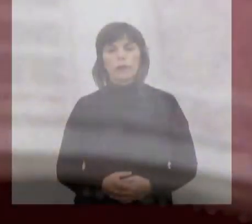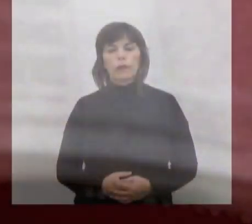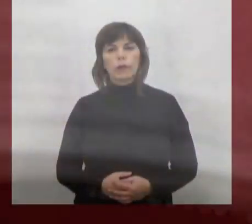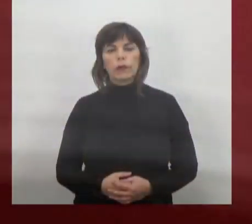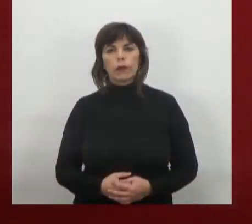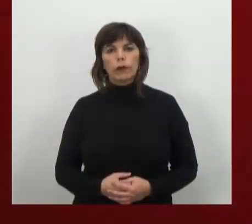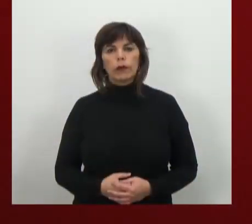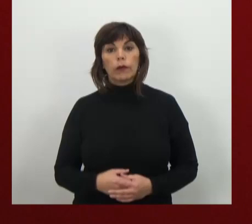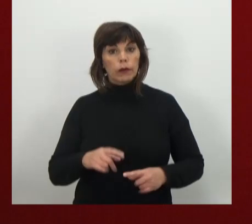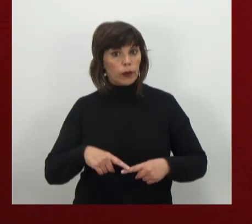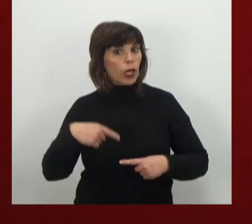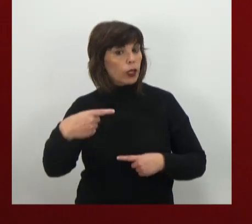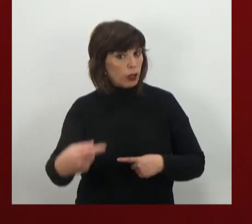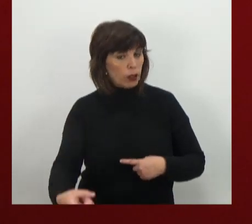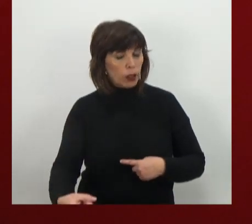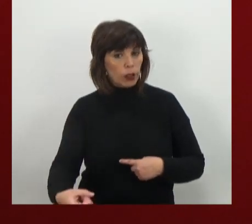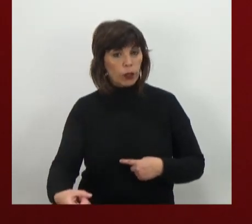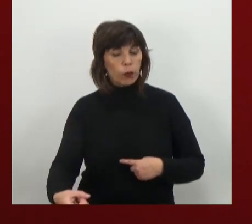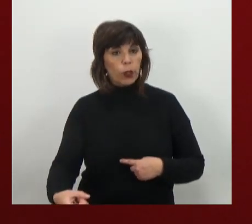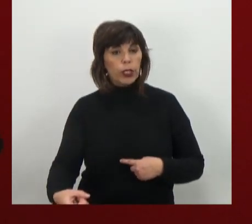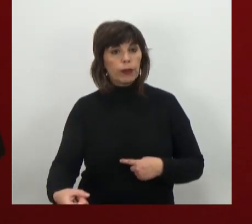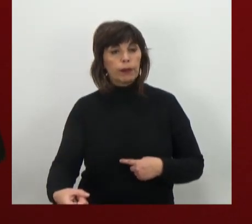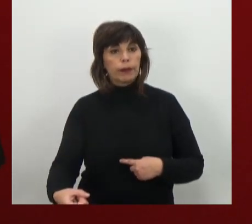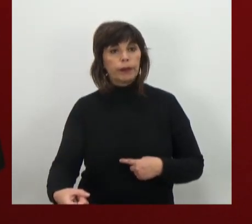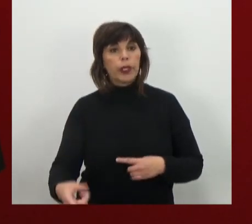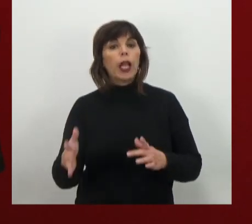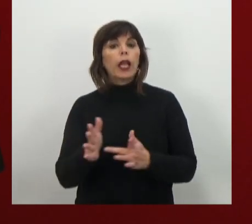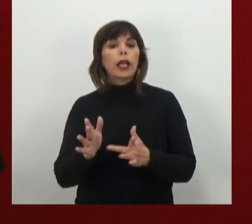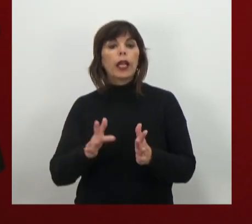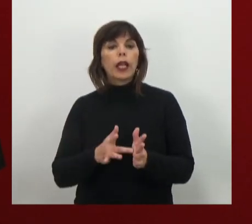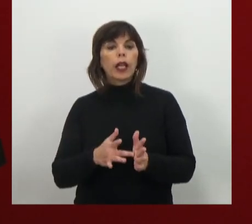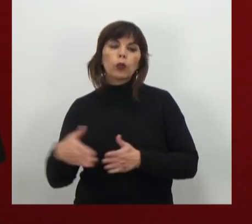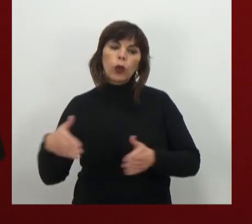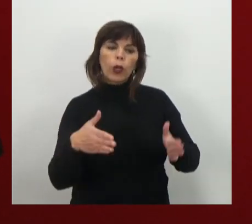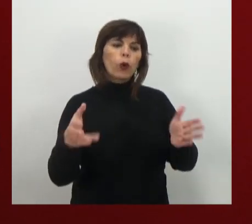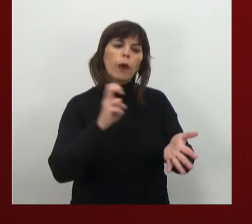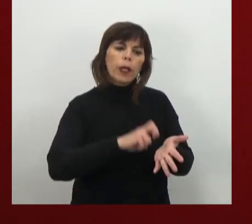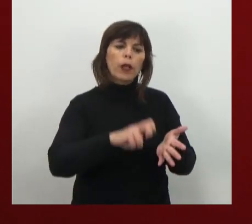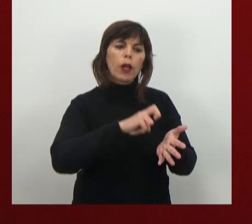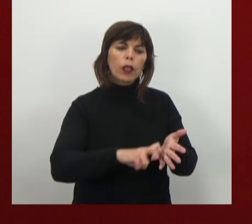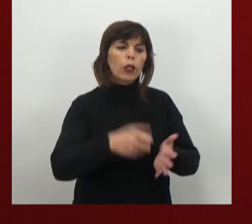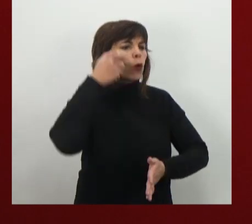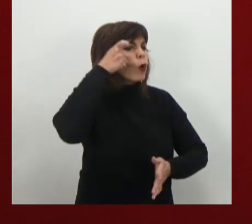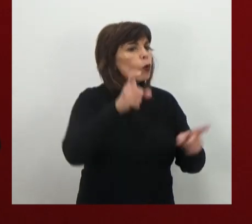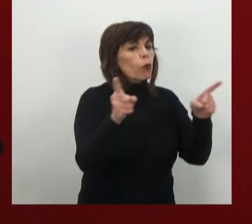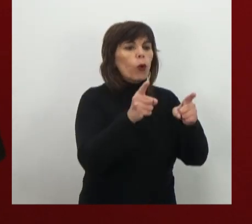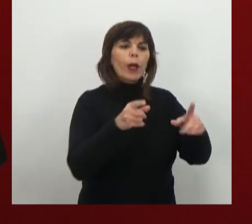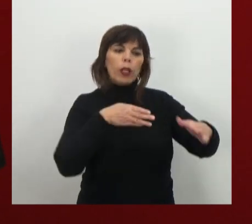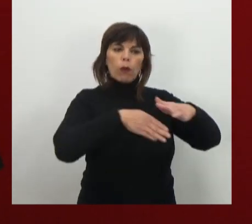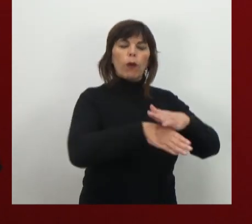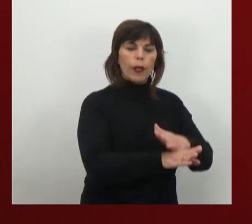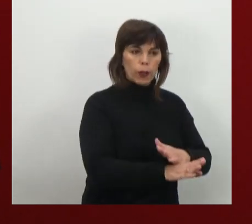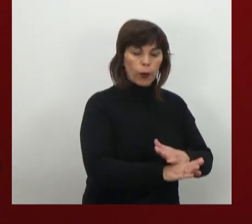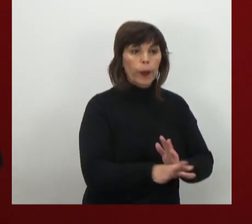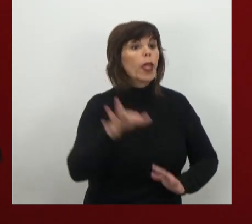Aconteció que yendo de camino entró en una aldea y una mujer llamada